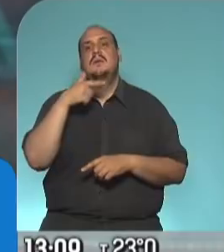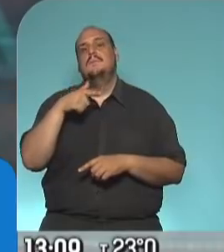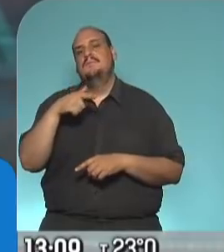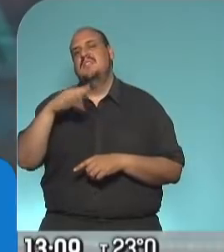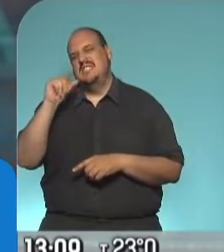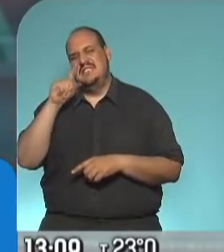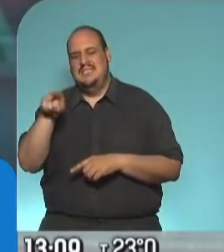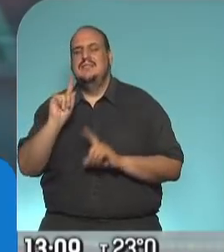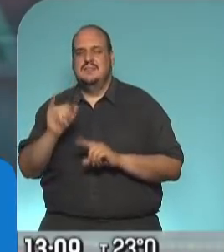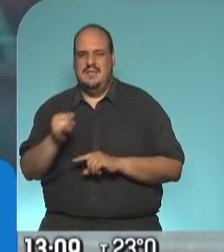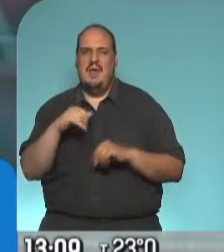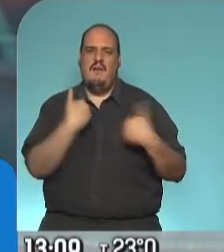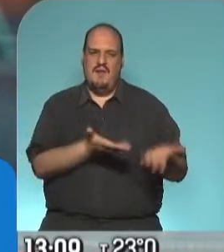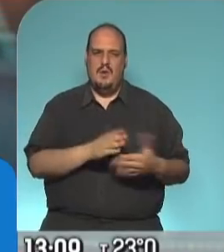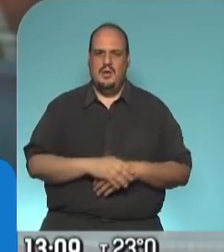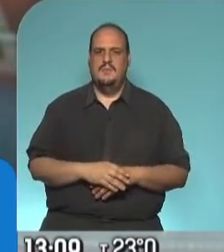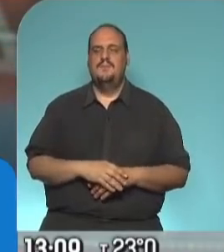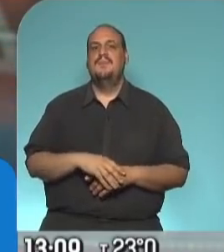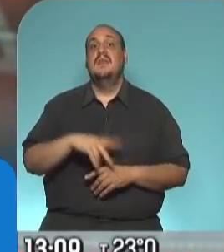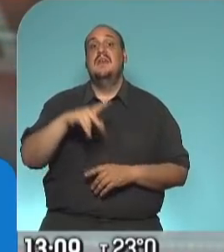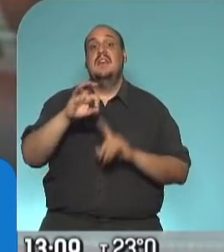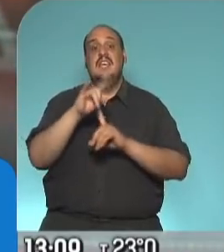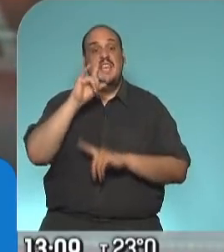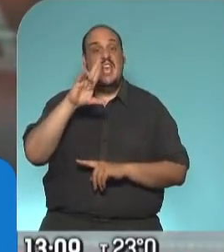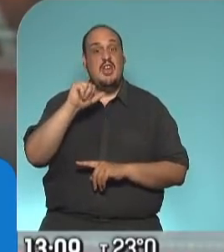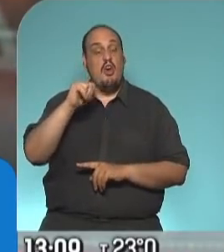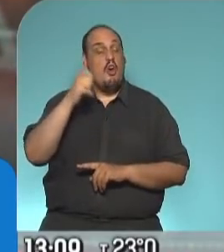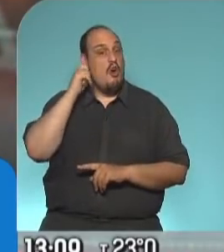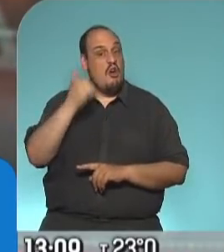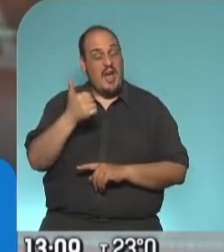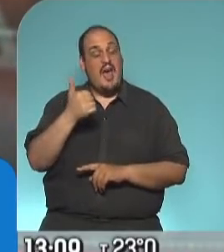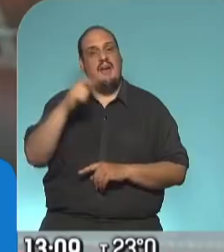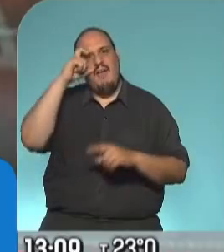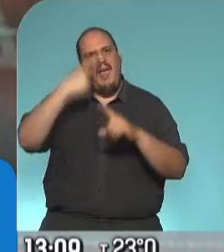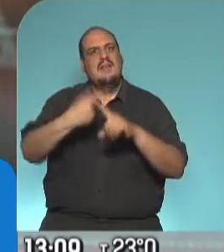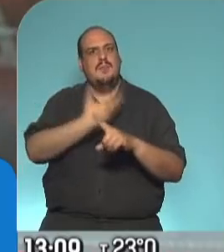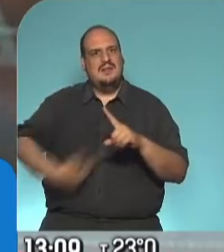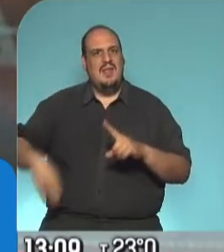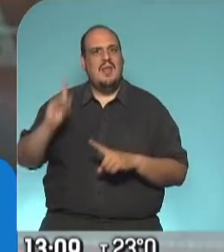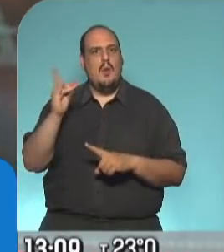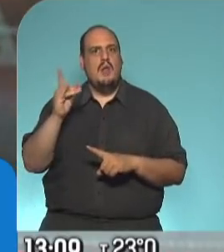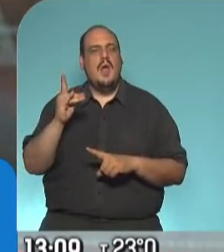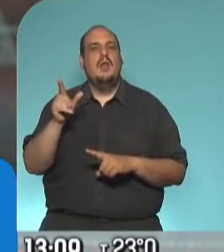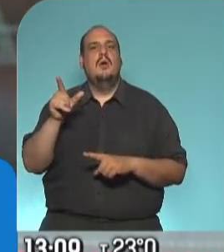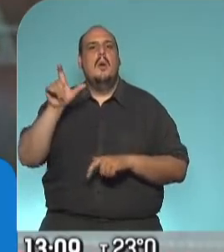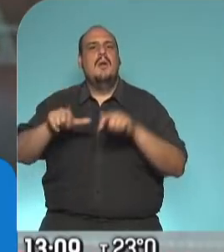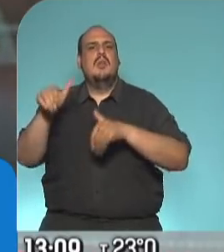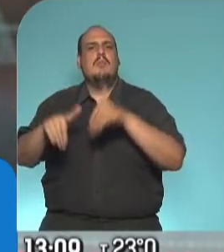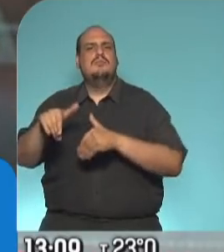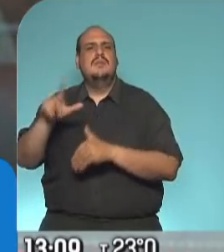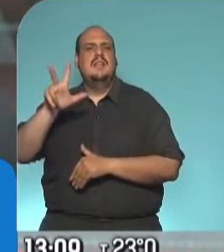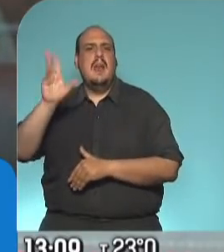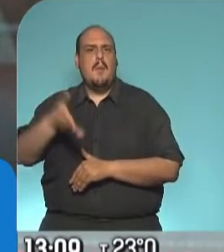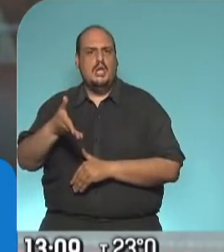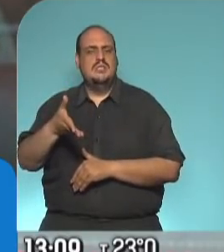la semana pasada se bajó Tuto Quiroga, el expresidente boliviano, que también concentraba un 3% de los votos que también irían